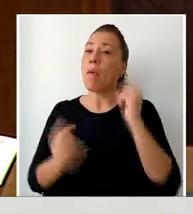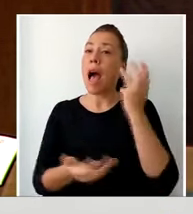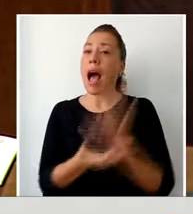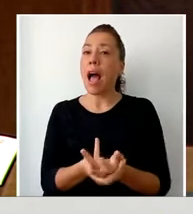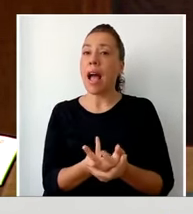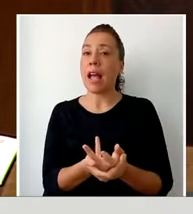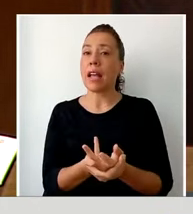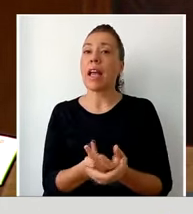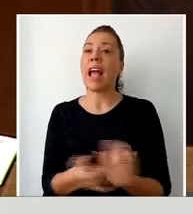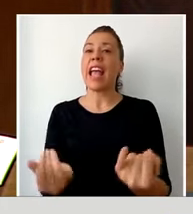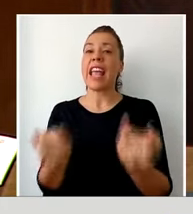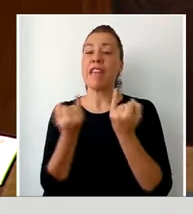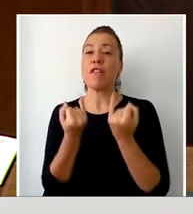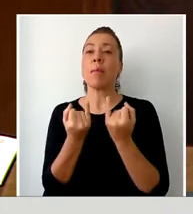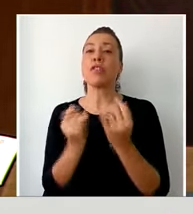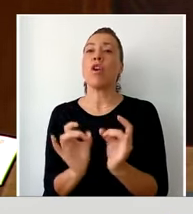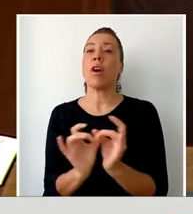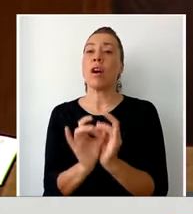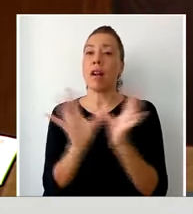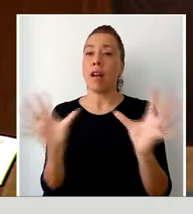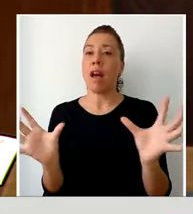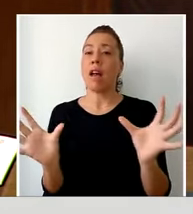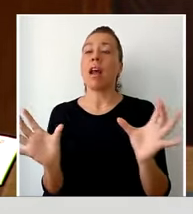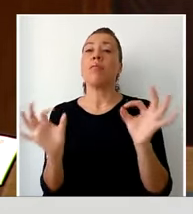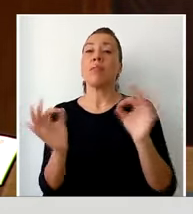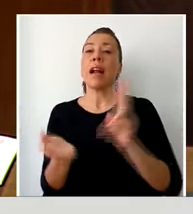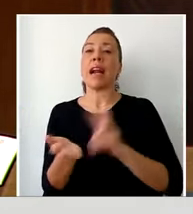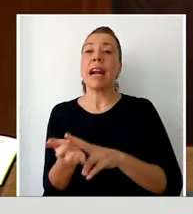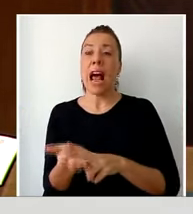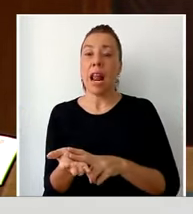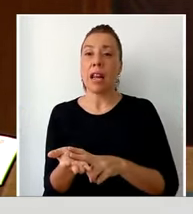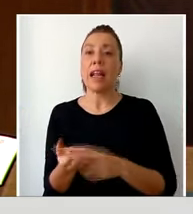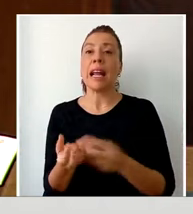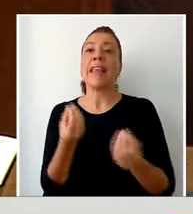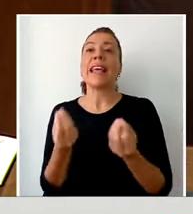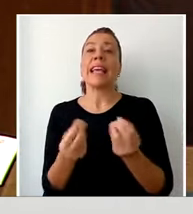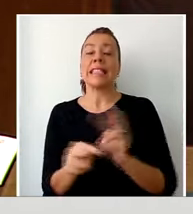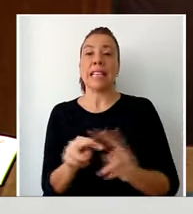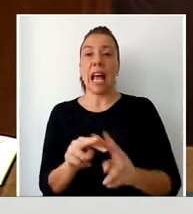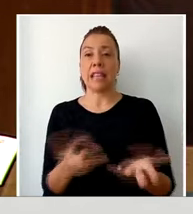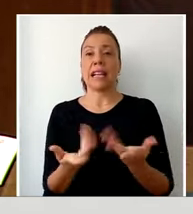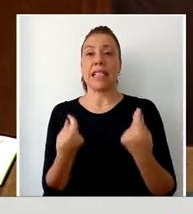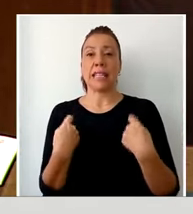oportuna y fidedigna de lo que ahí se realice Gracias presidenta